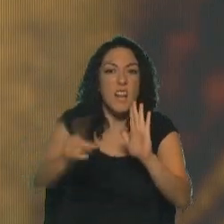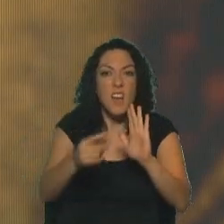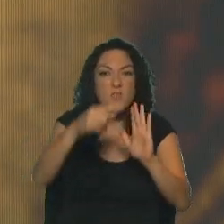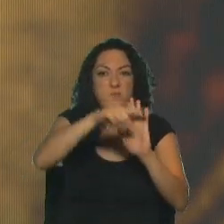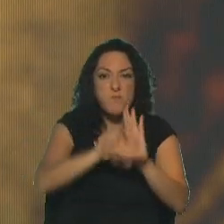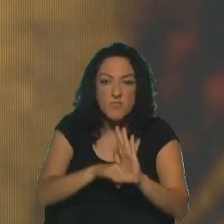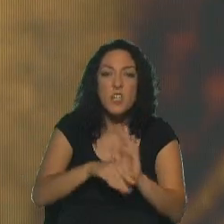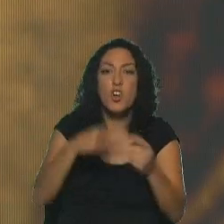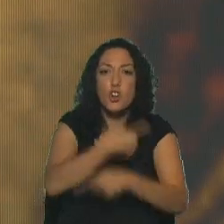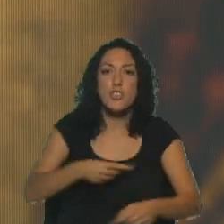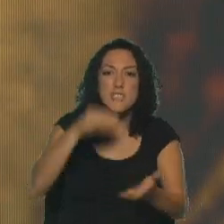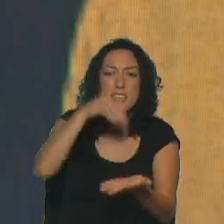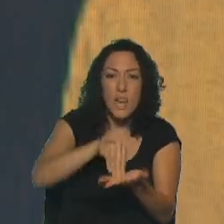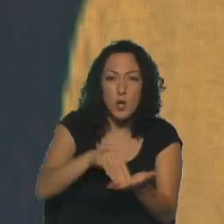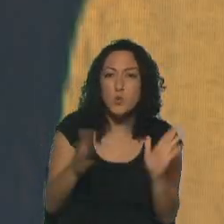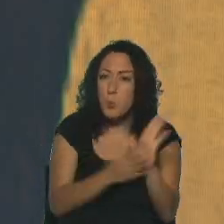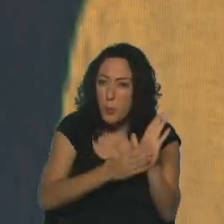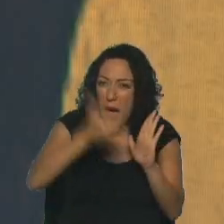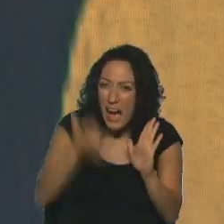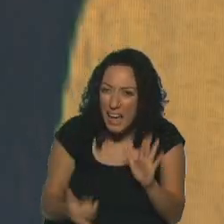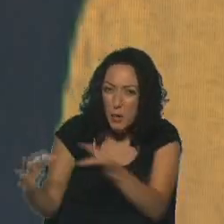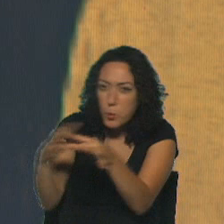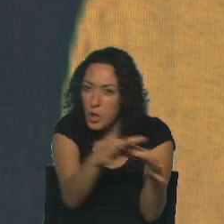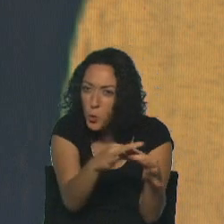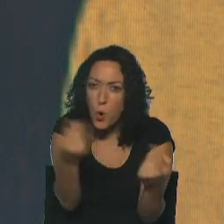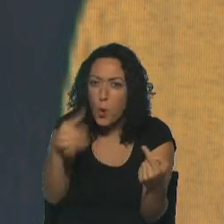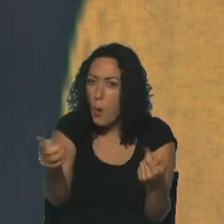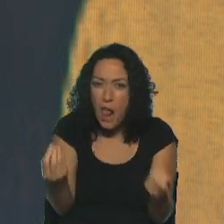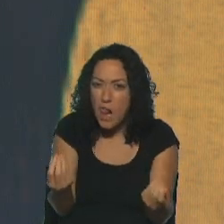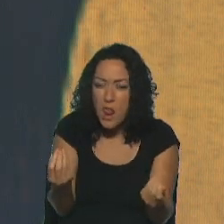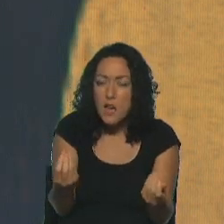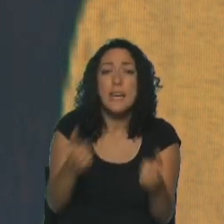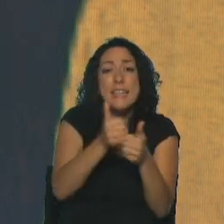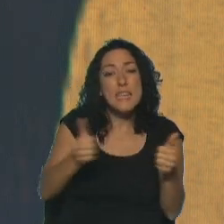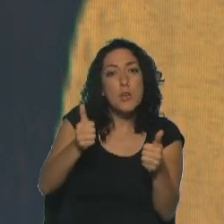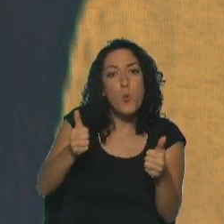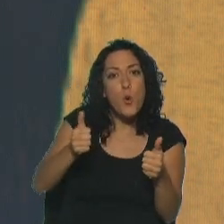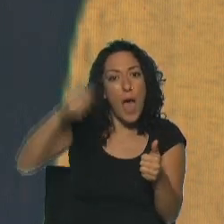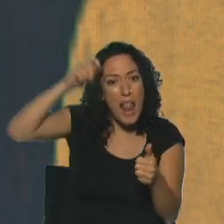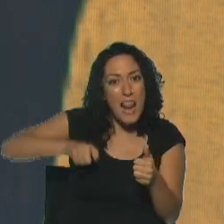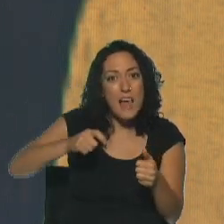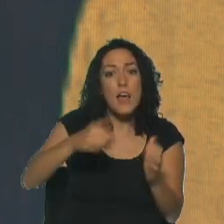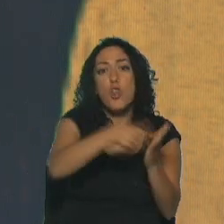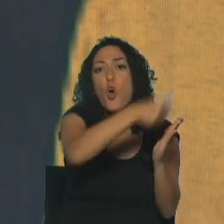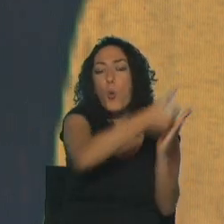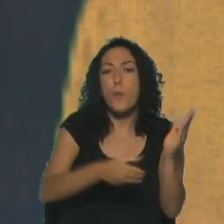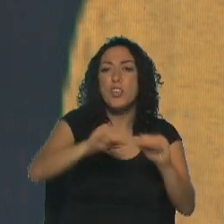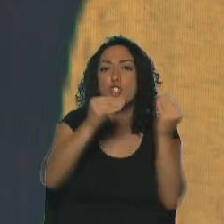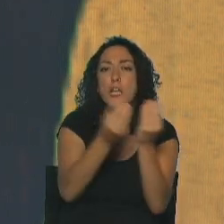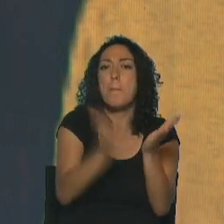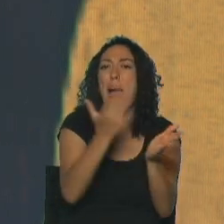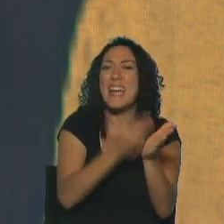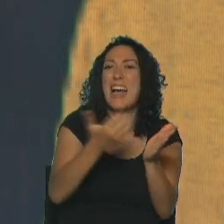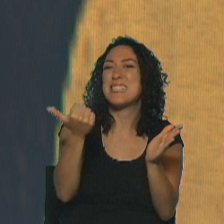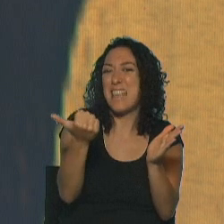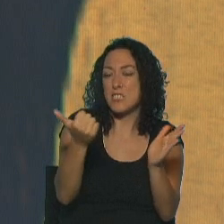Cruz? ¿Podemos enumerar pruebas? Después que terminó la lectura del veredicto, el tribunal distribuyó un documento de 6 páginas con un